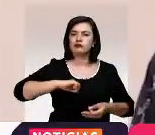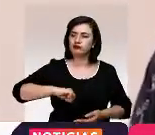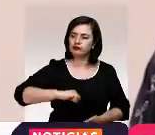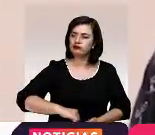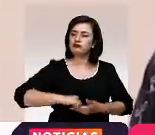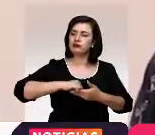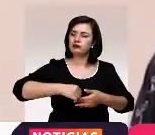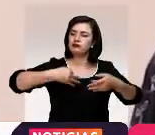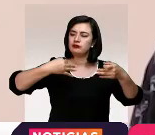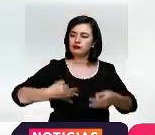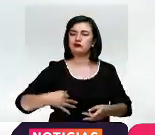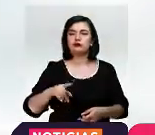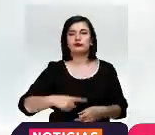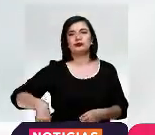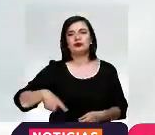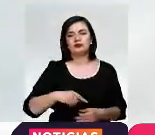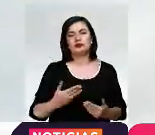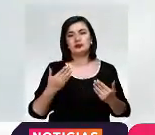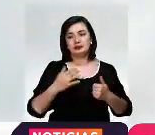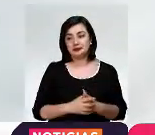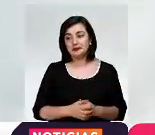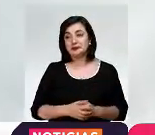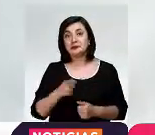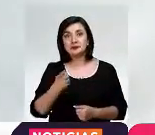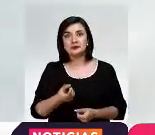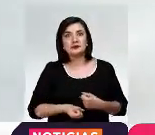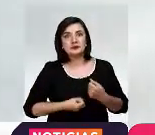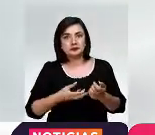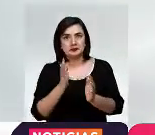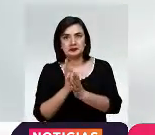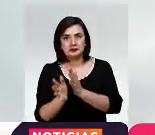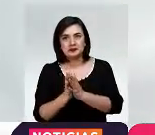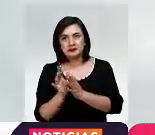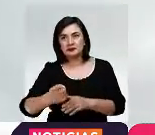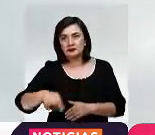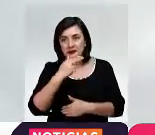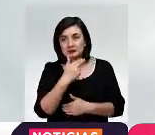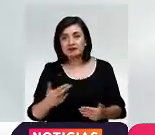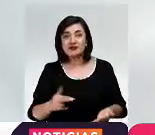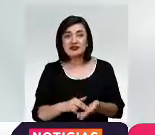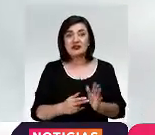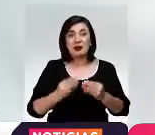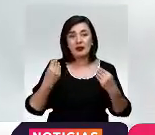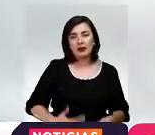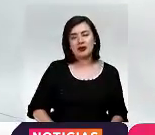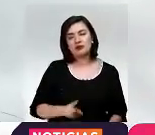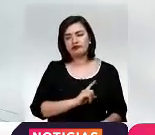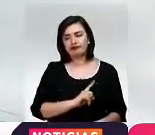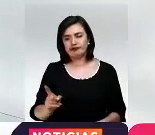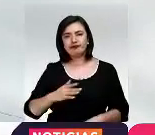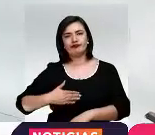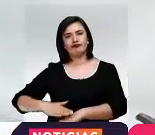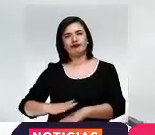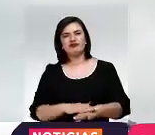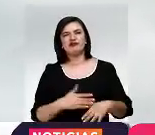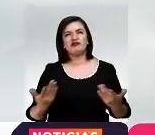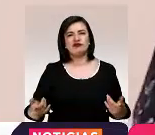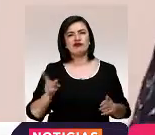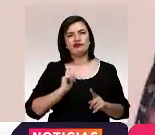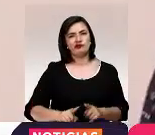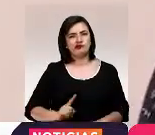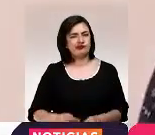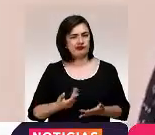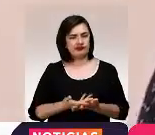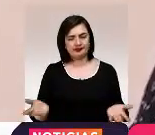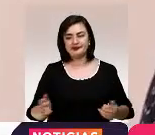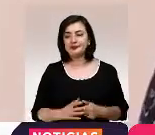derecho en las niñas, niños y adolescentes. Para que lo expresado por los menores no quede en letra muerta, se socializará a través de varios canales.